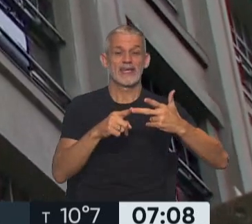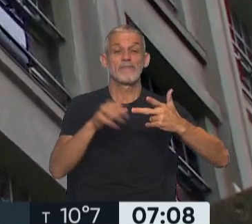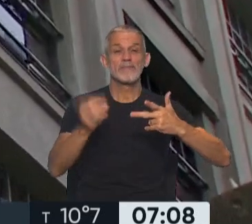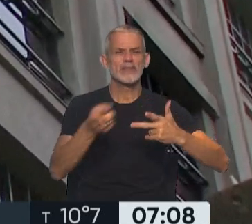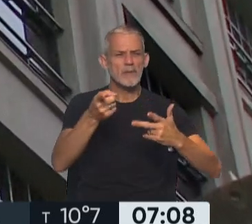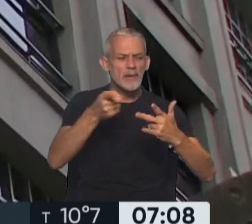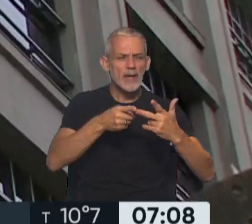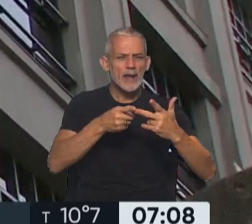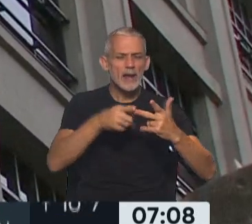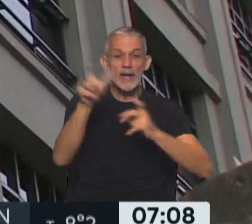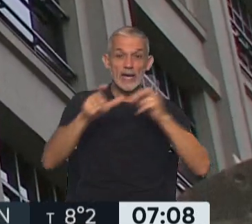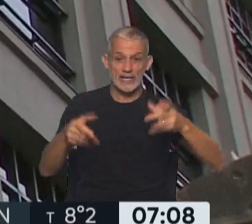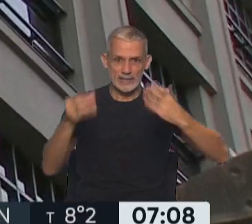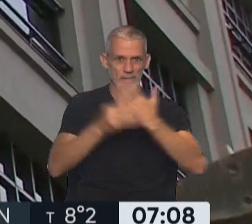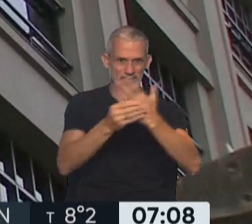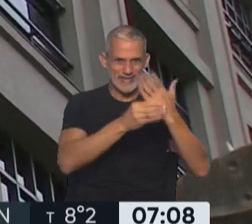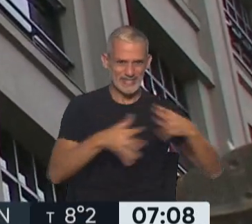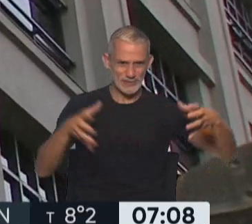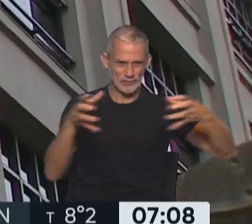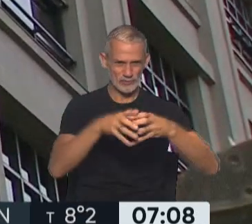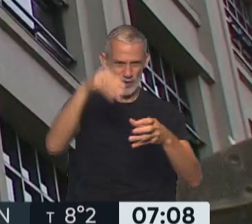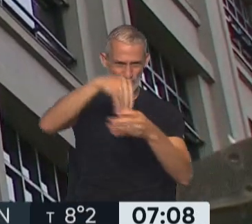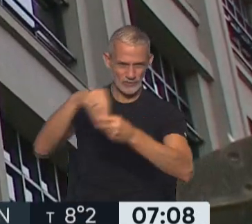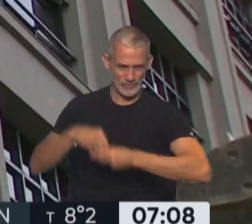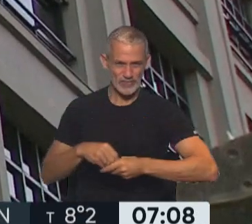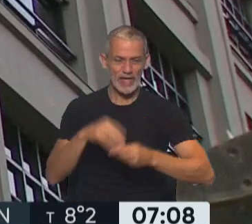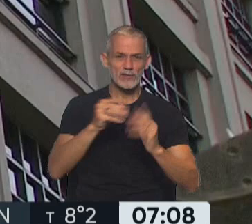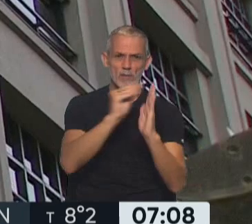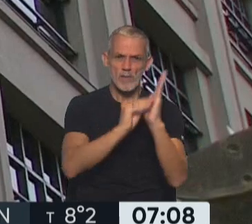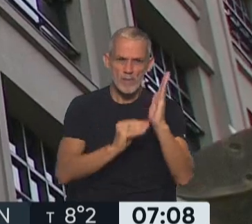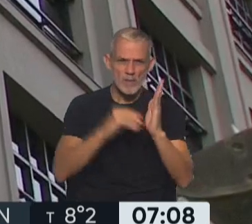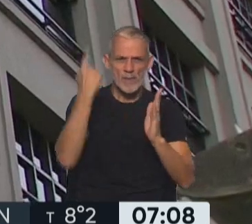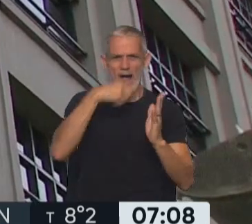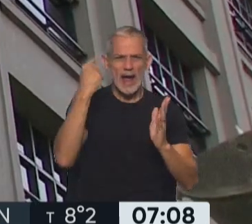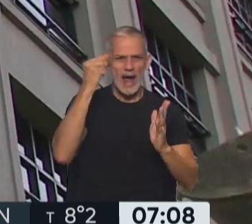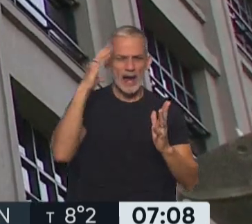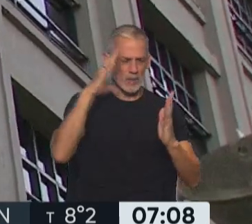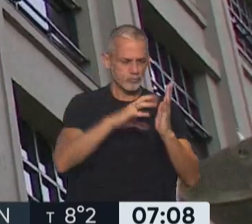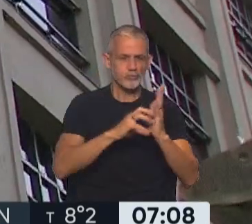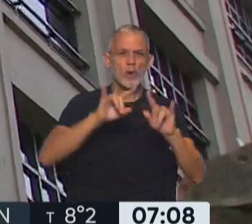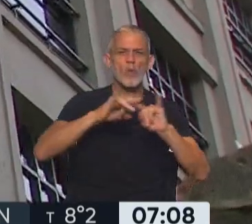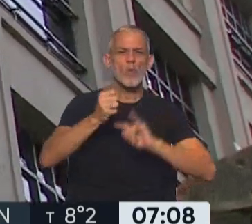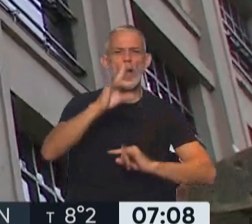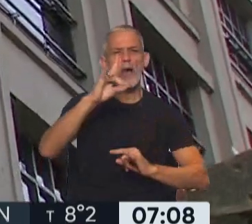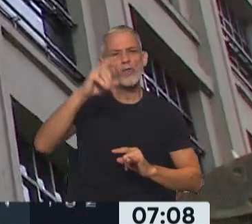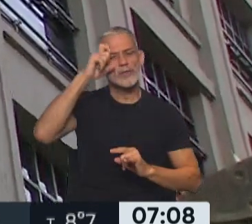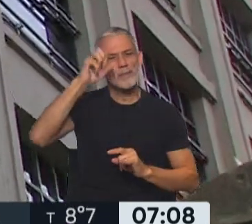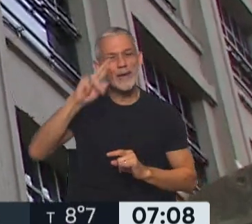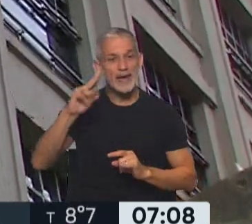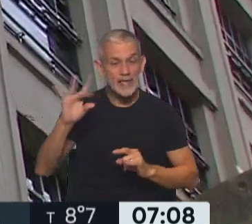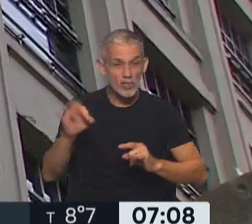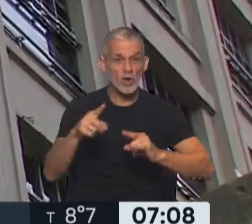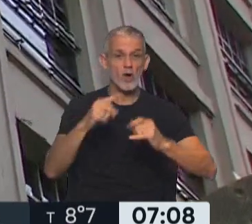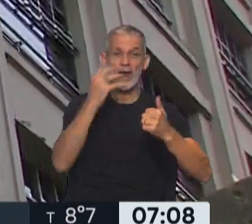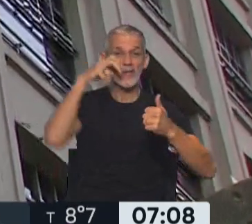también, por supuesto, gente del gabinete, integrantes del gabinete nacional, no solamente el ministro del Interior, Guado